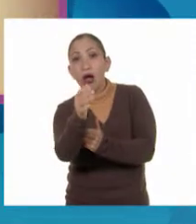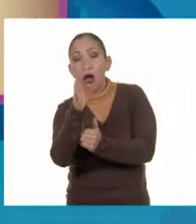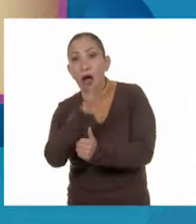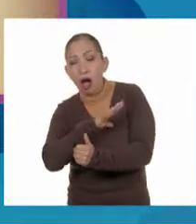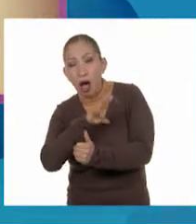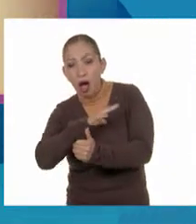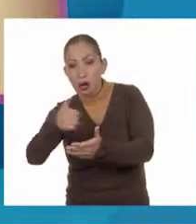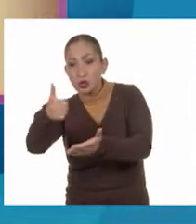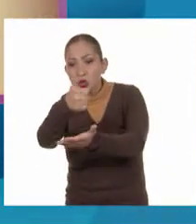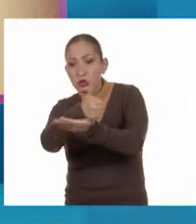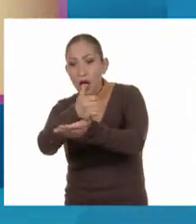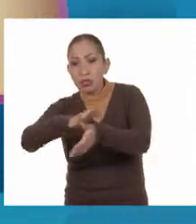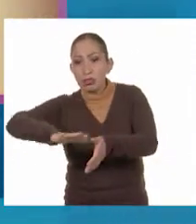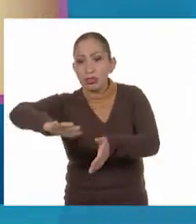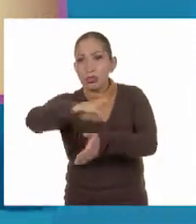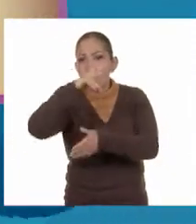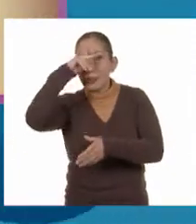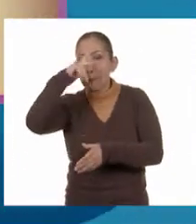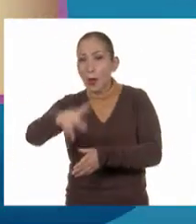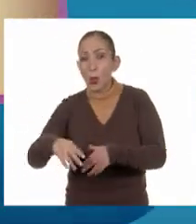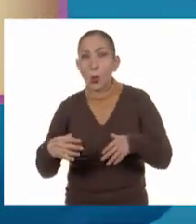la gran ciudad de México.